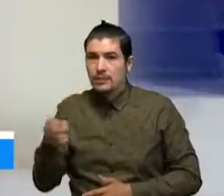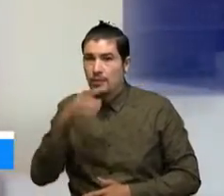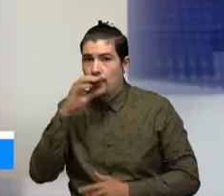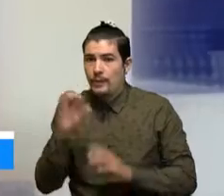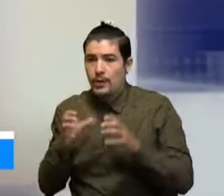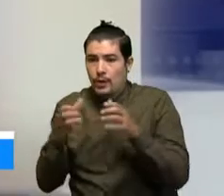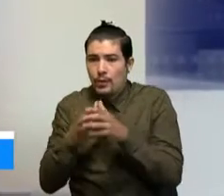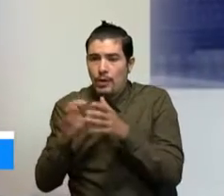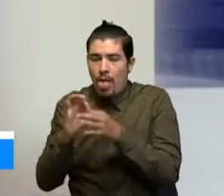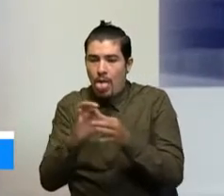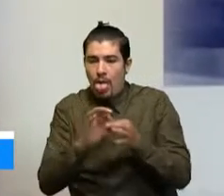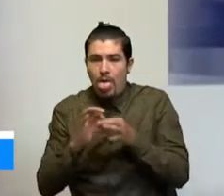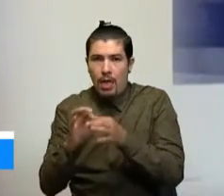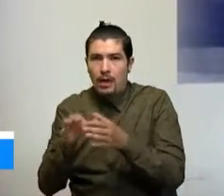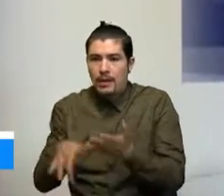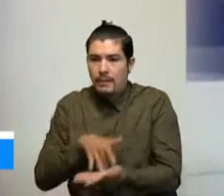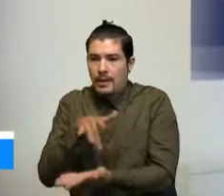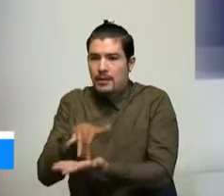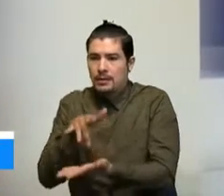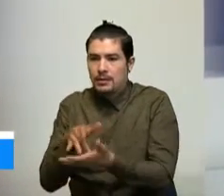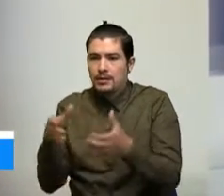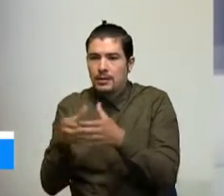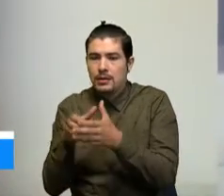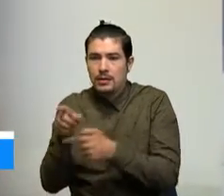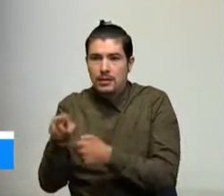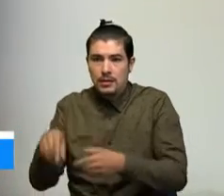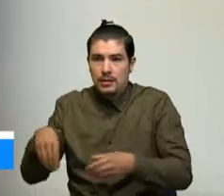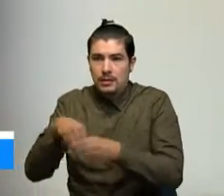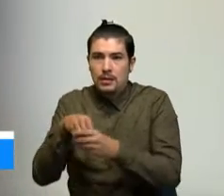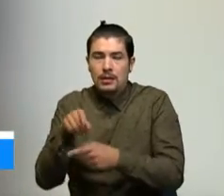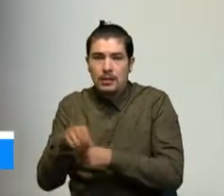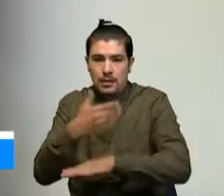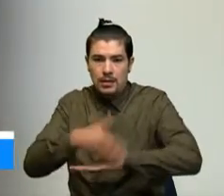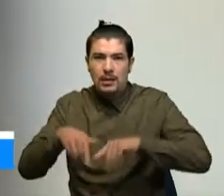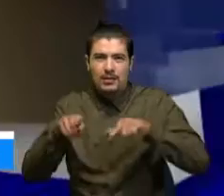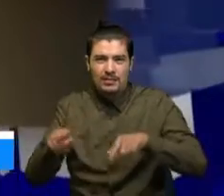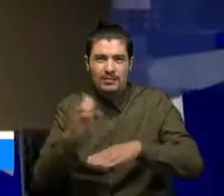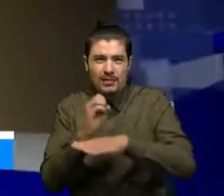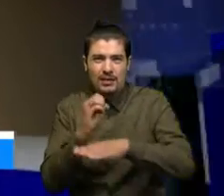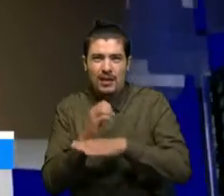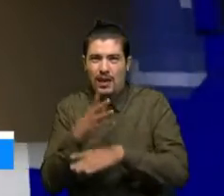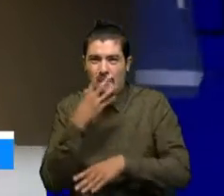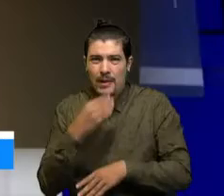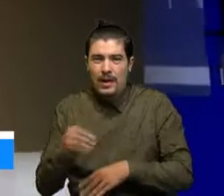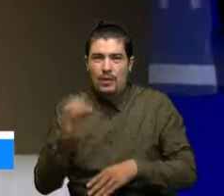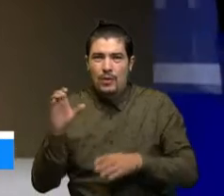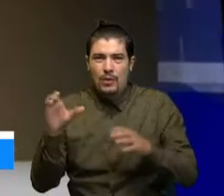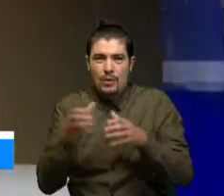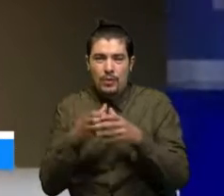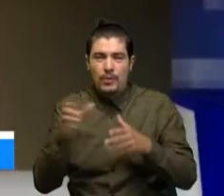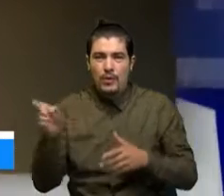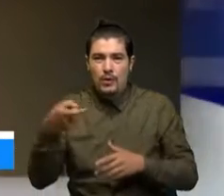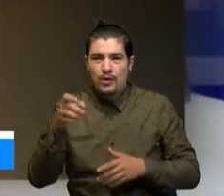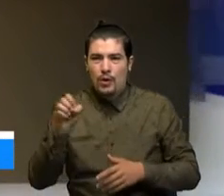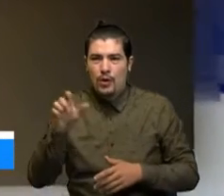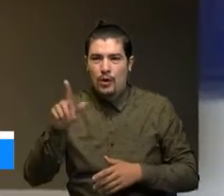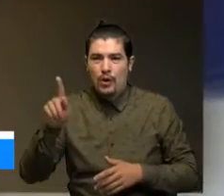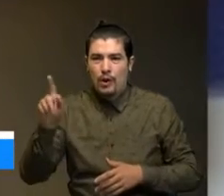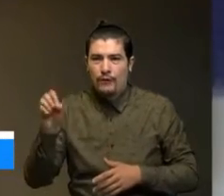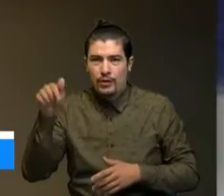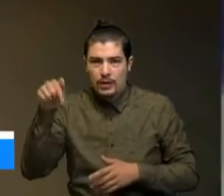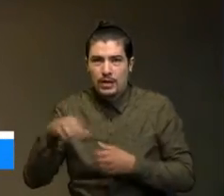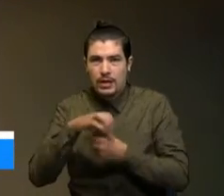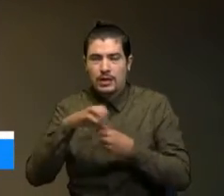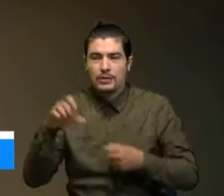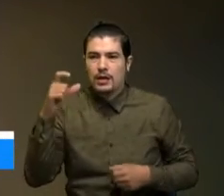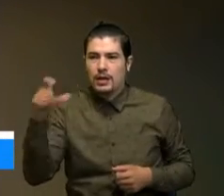agravado y miembro activo de en calidad de integrante urbano de la organización criminal del clan del golfo de la ciudad de cúcuta